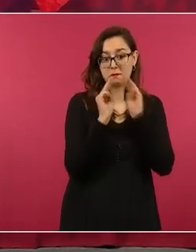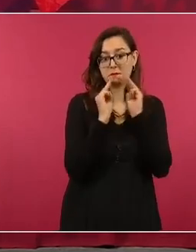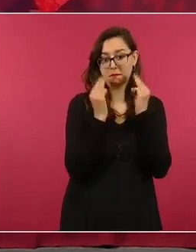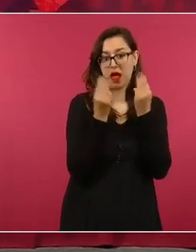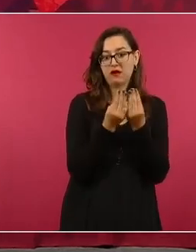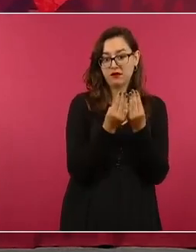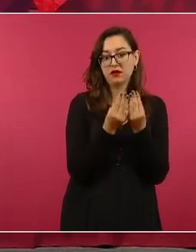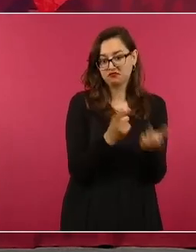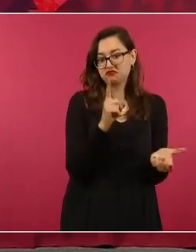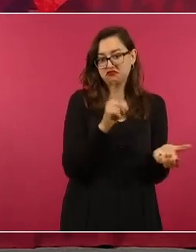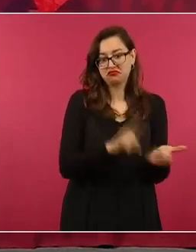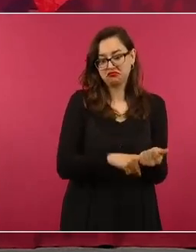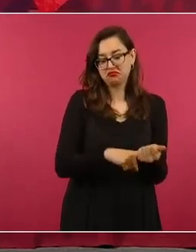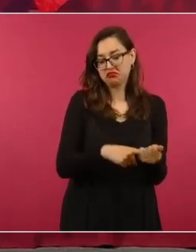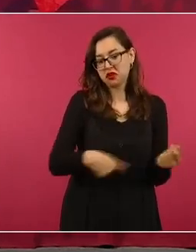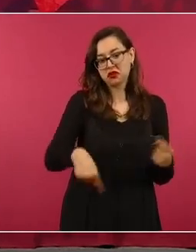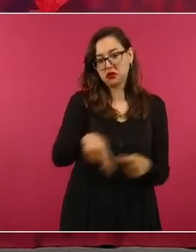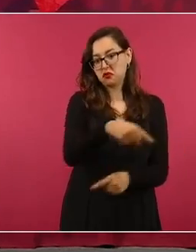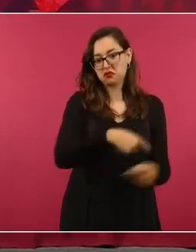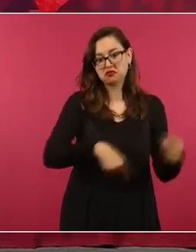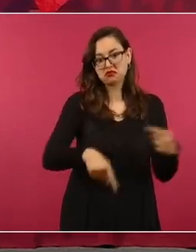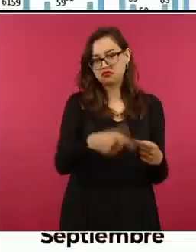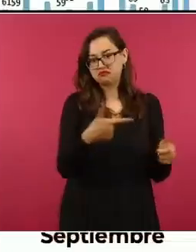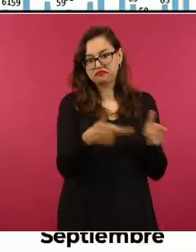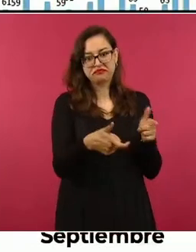vinculados al crimen